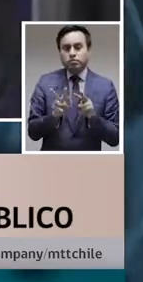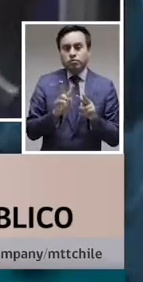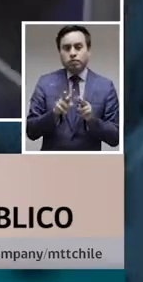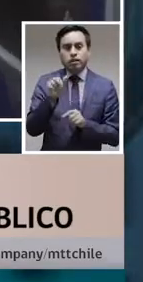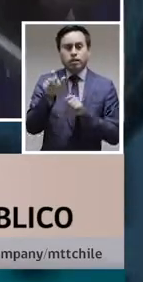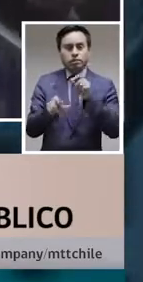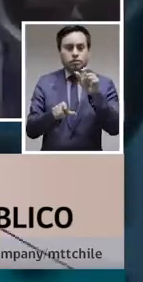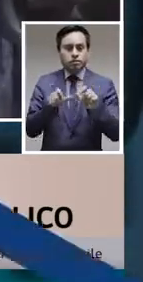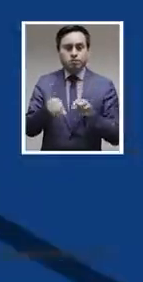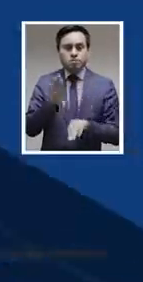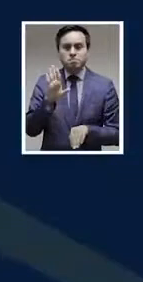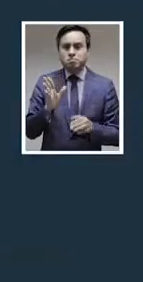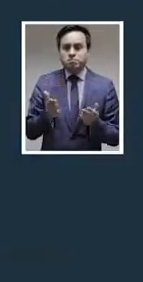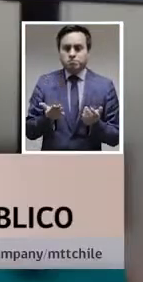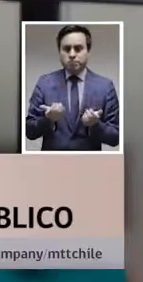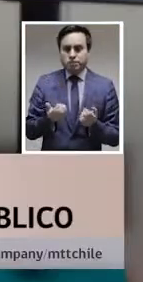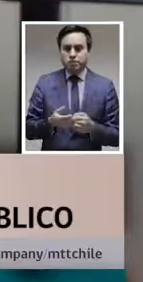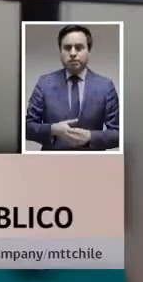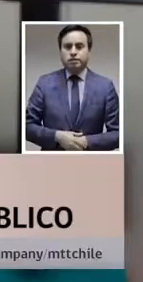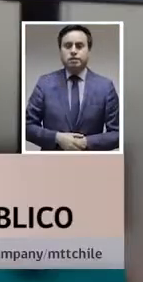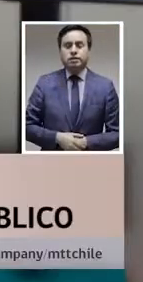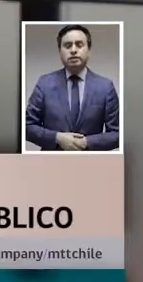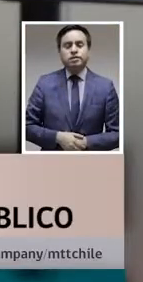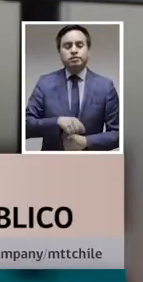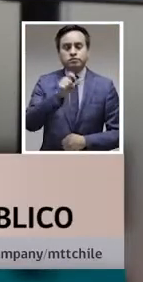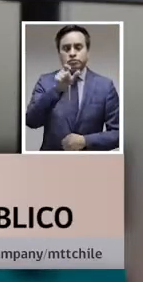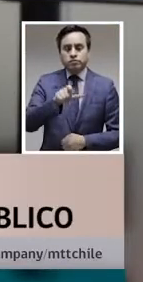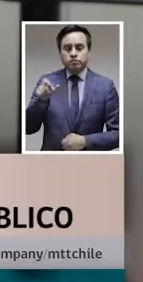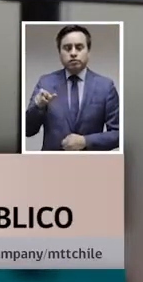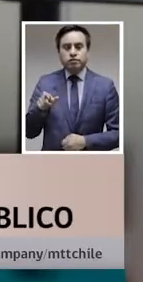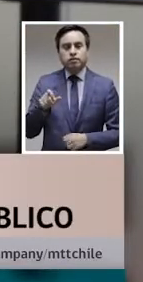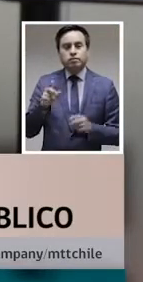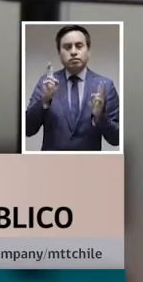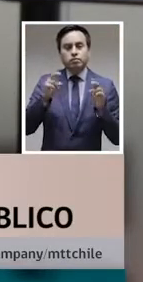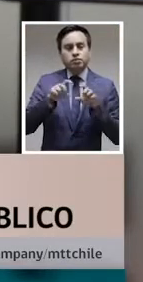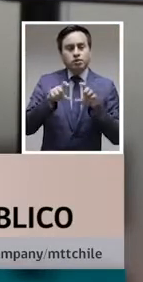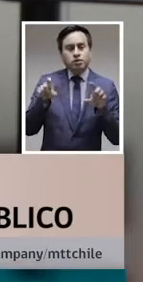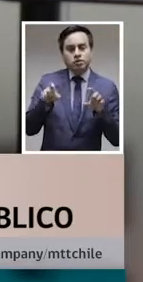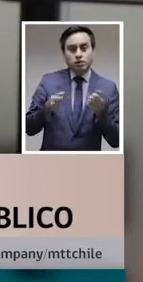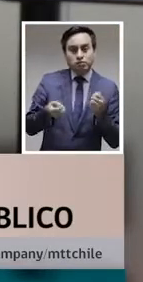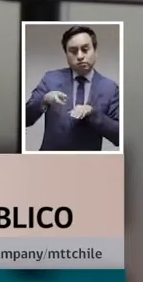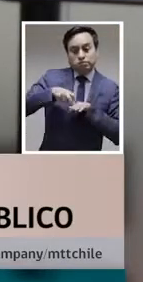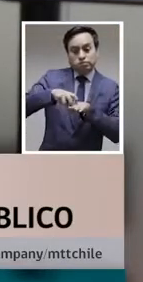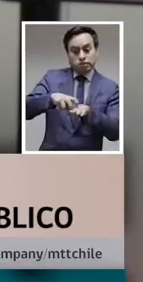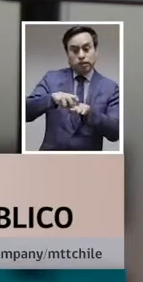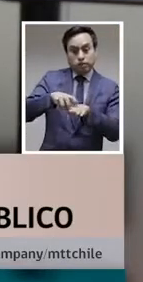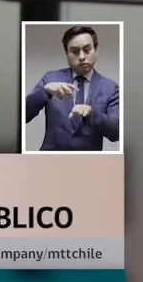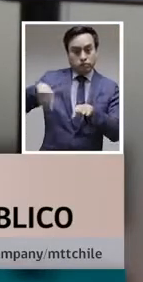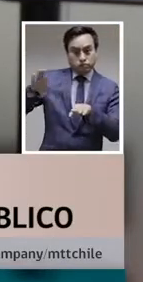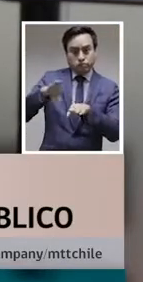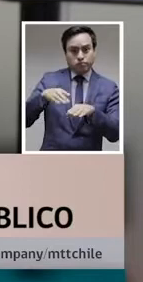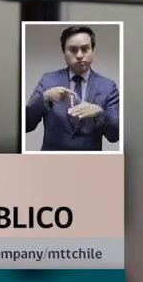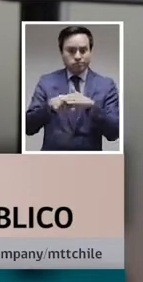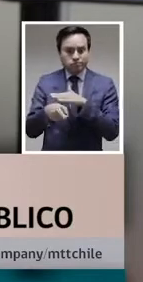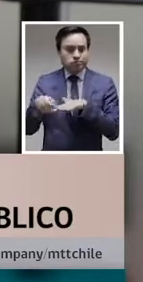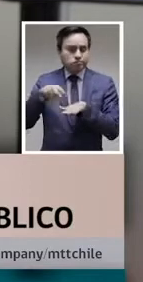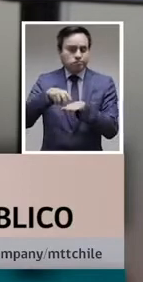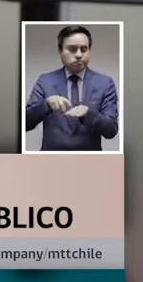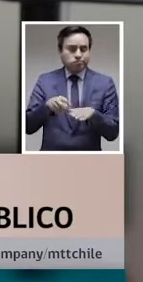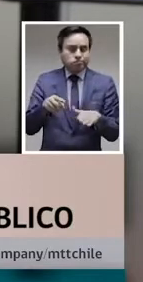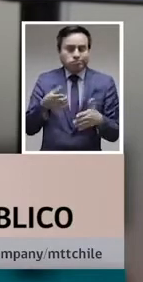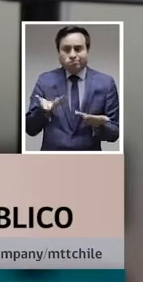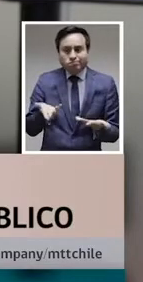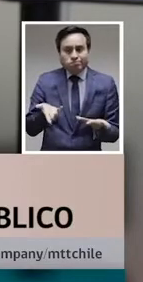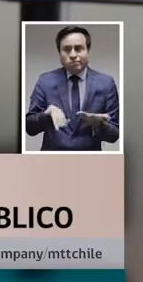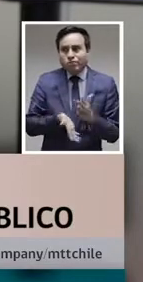las personas que más necesitan. Los usuarios de transporte público generalmente son cautivos del modo, no